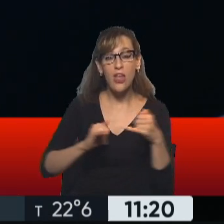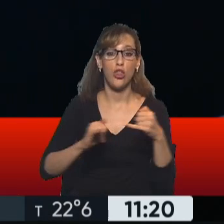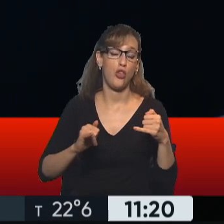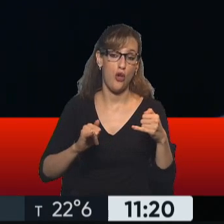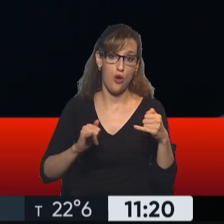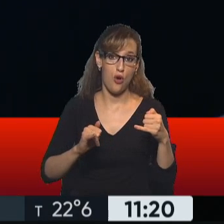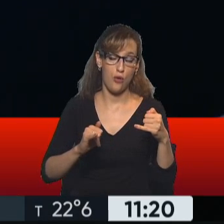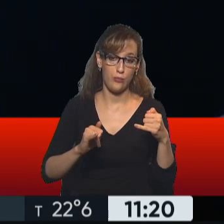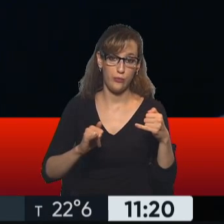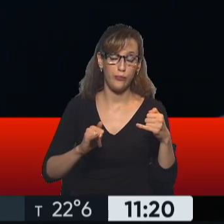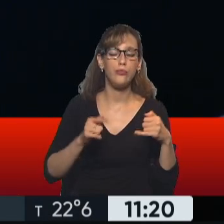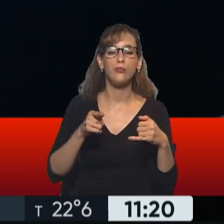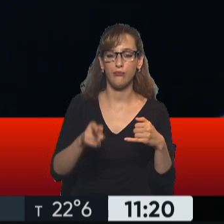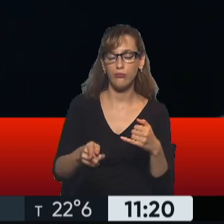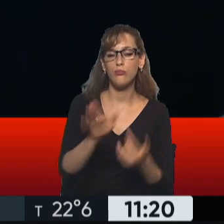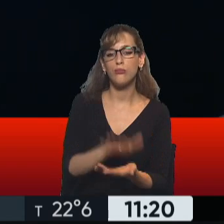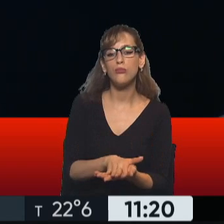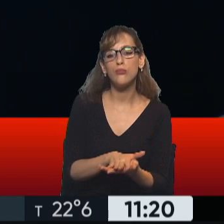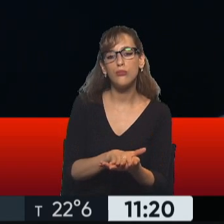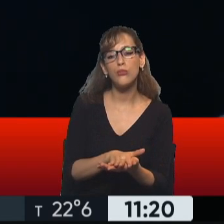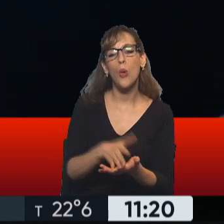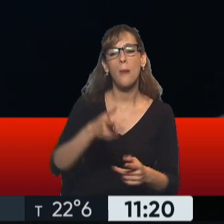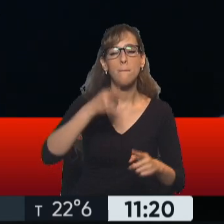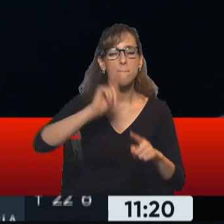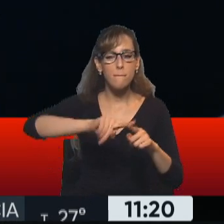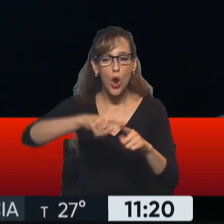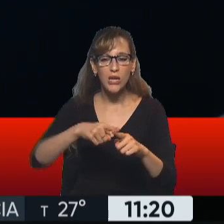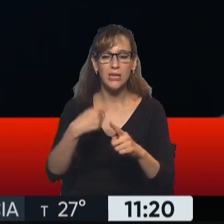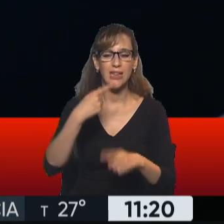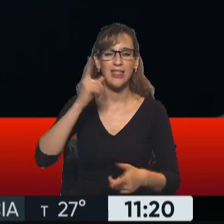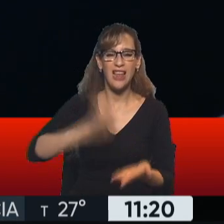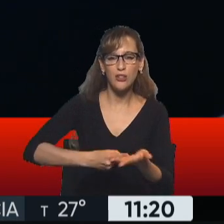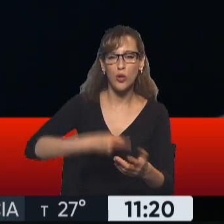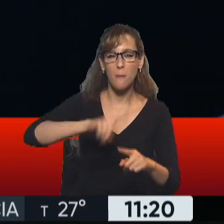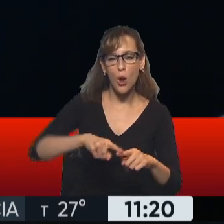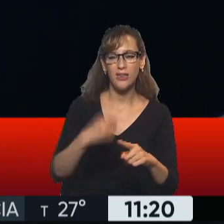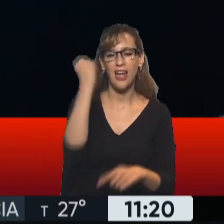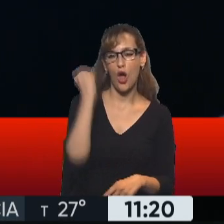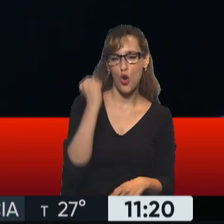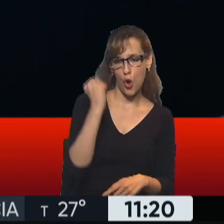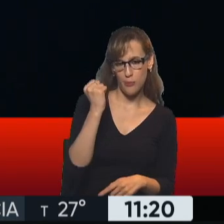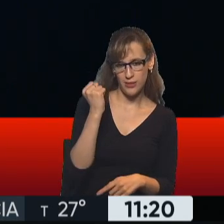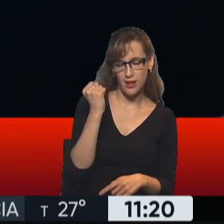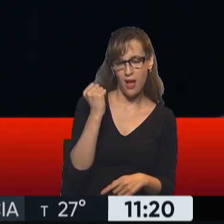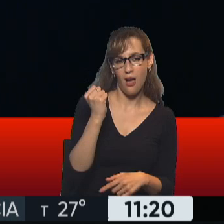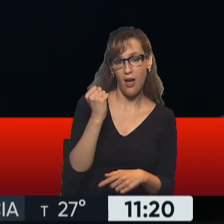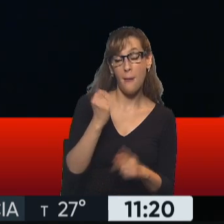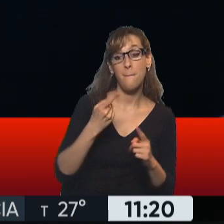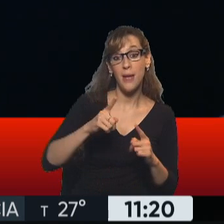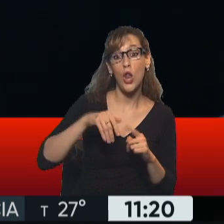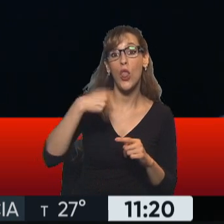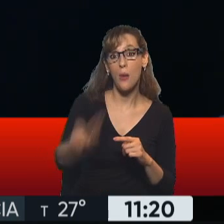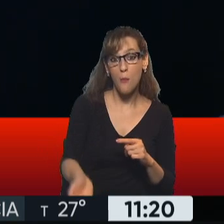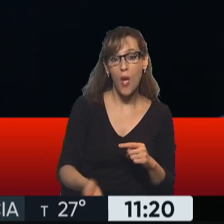a el acuerdo de políticas económicas, pero después hay vencimientos